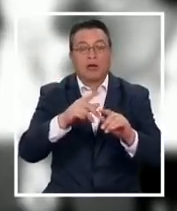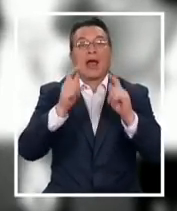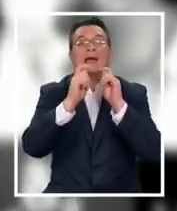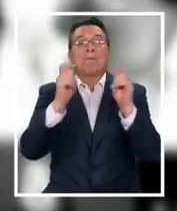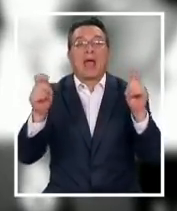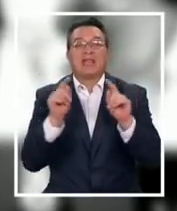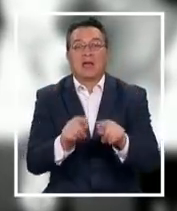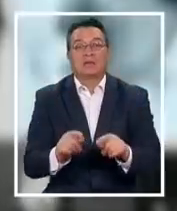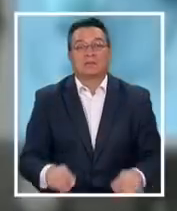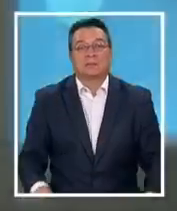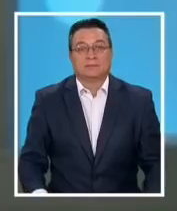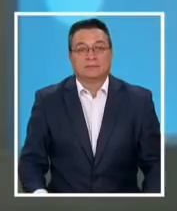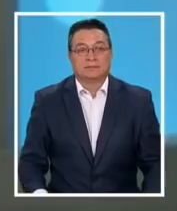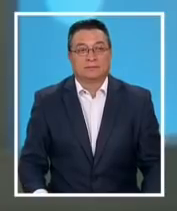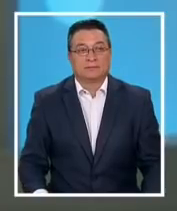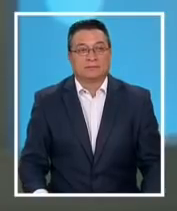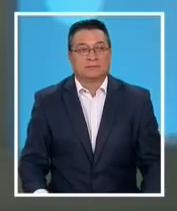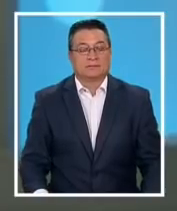de campaña.